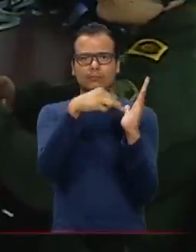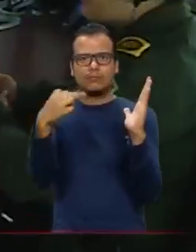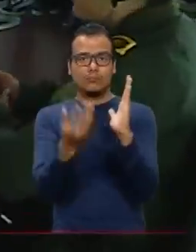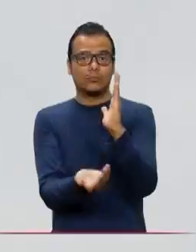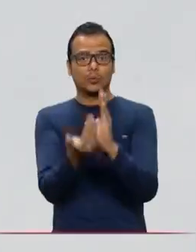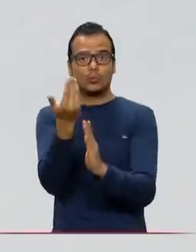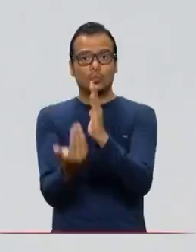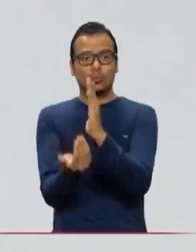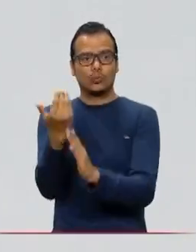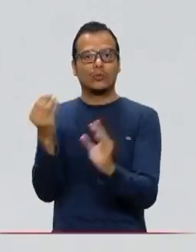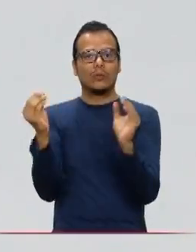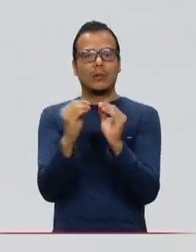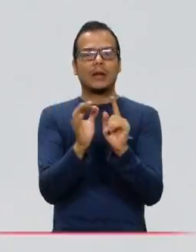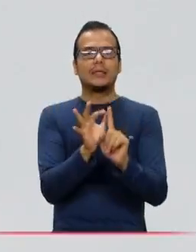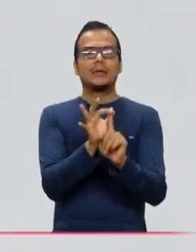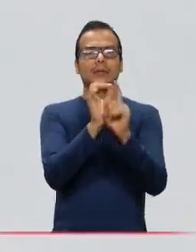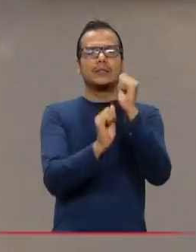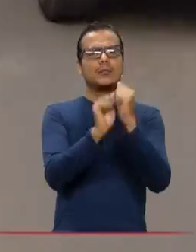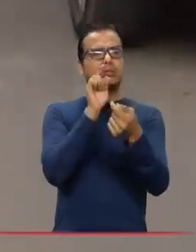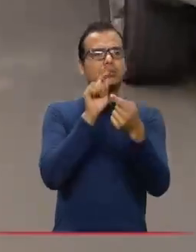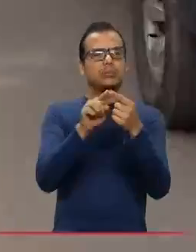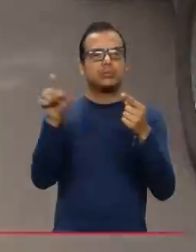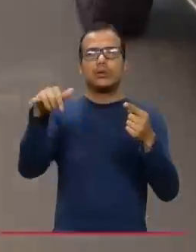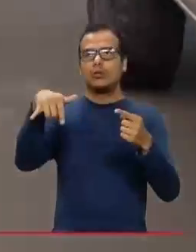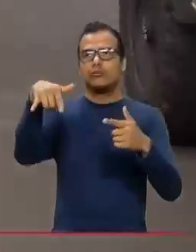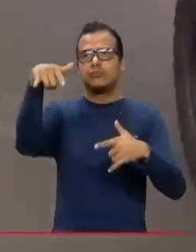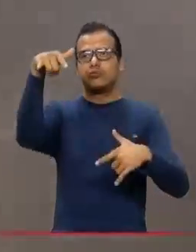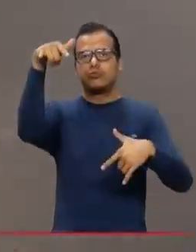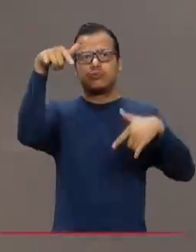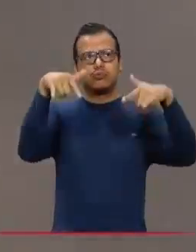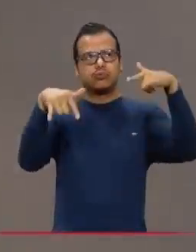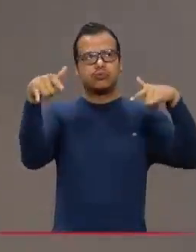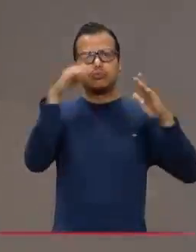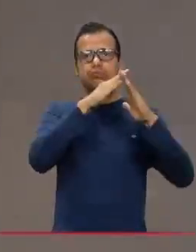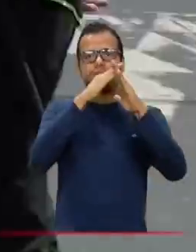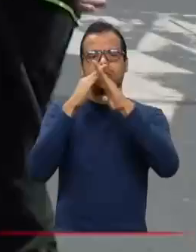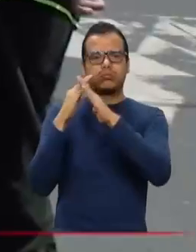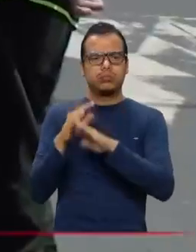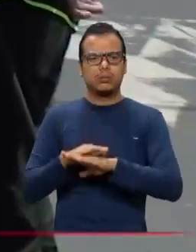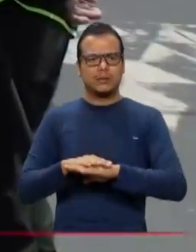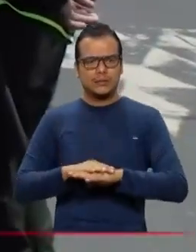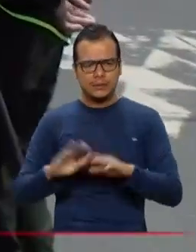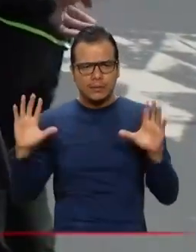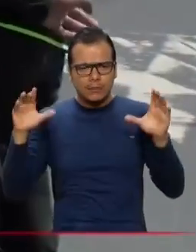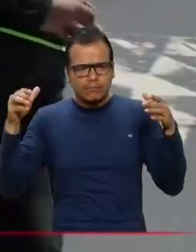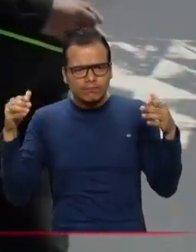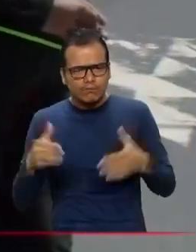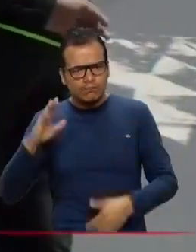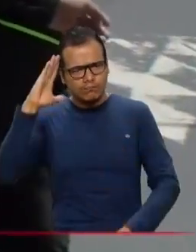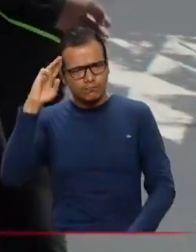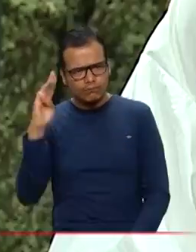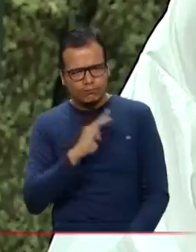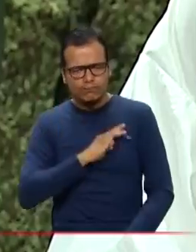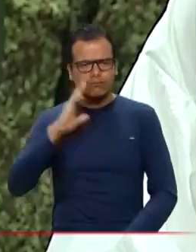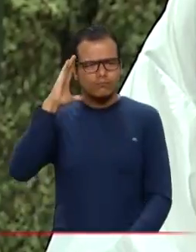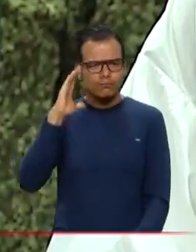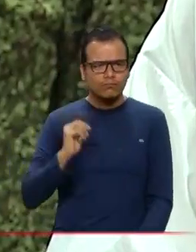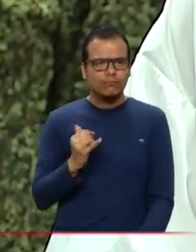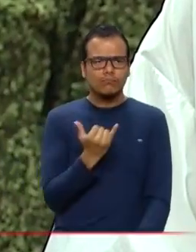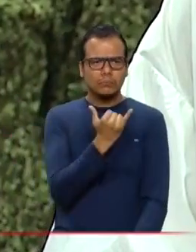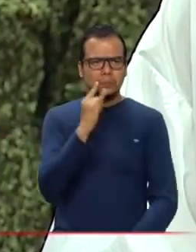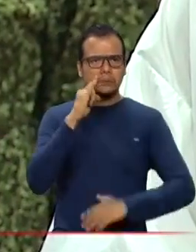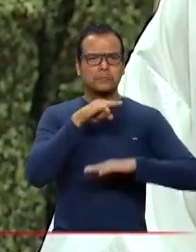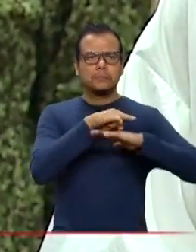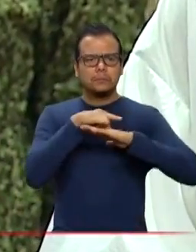sistema antidrones son más de 11,000 miembros de fuerza pública que estarán a cargo de esta seguridad